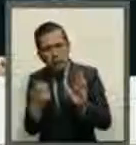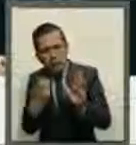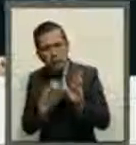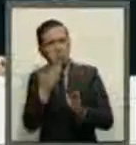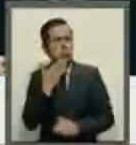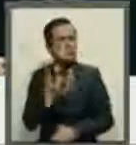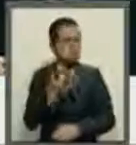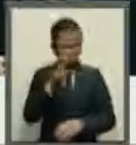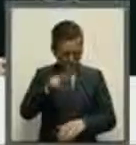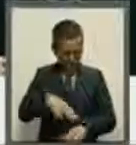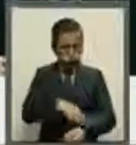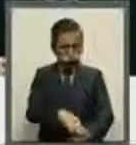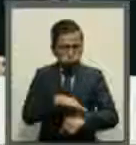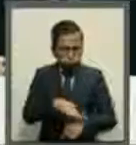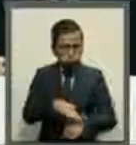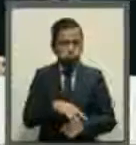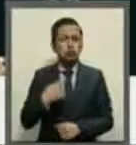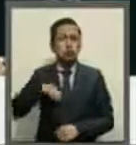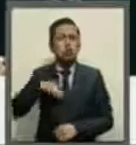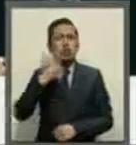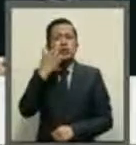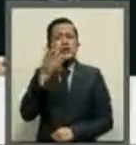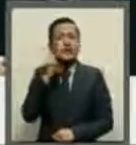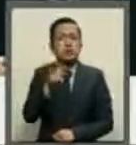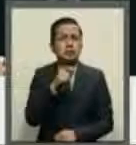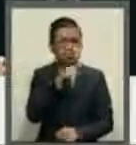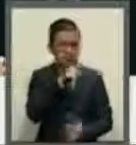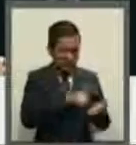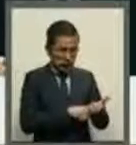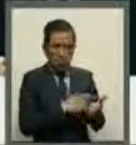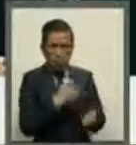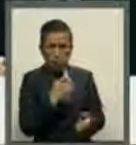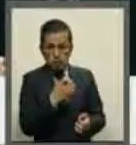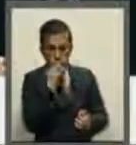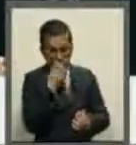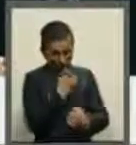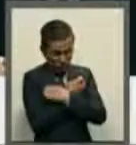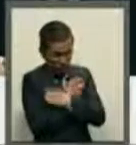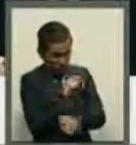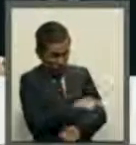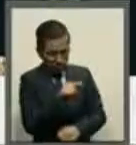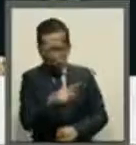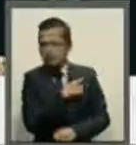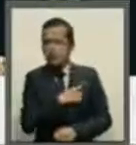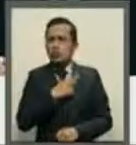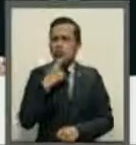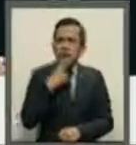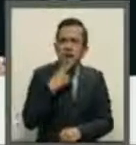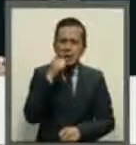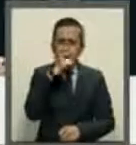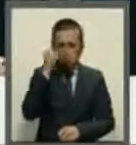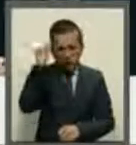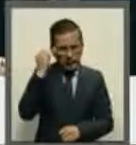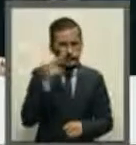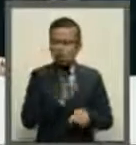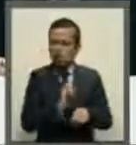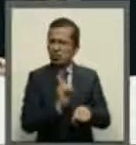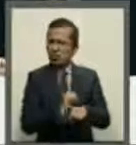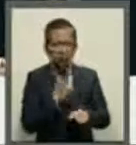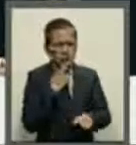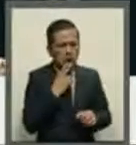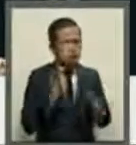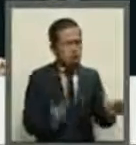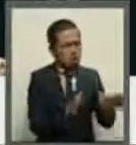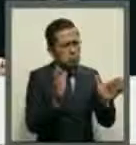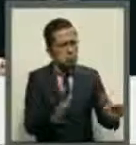objetiva y consiste en promover que desde el ámbito de la educación se usen cotidianamente y con ello preservar las distintas